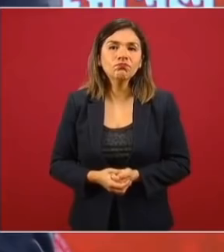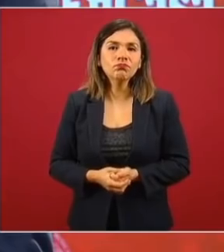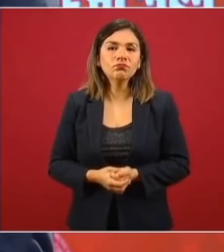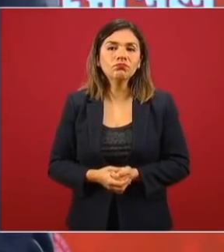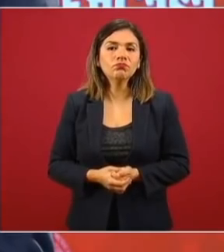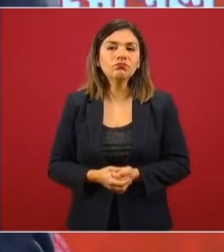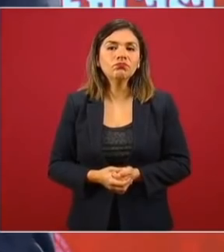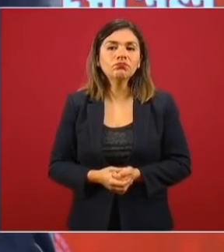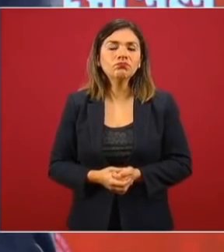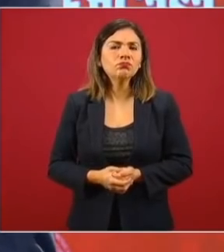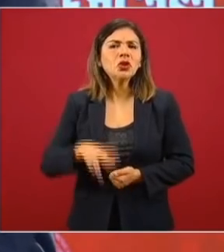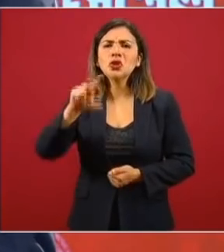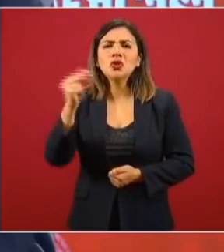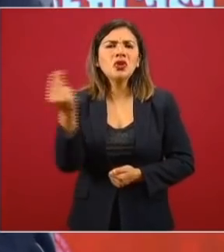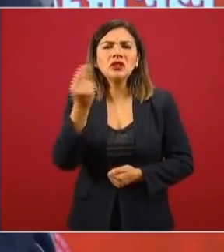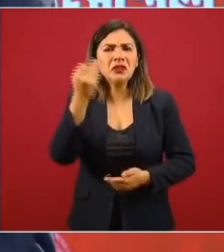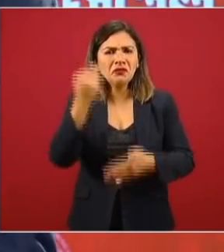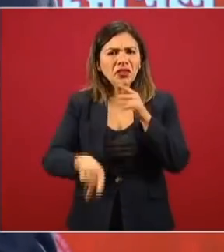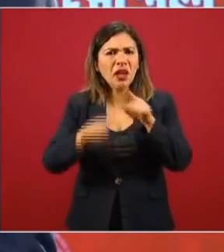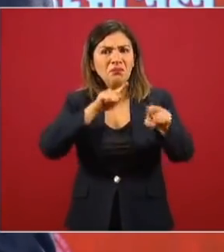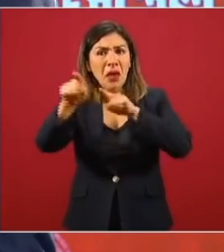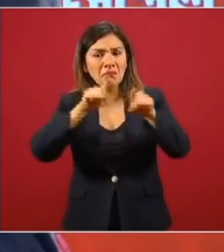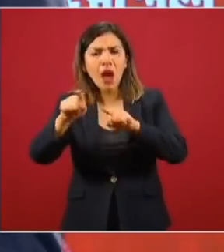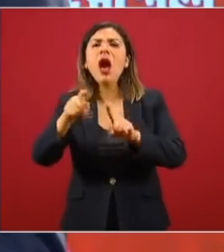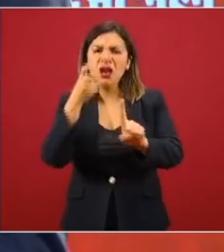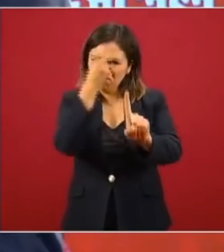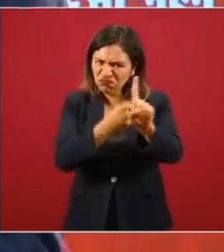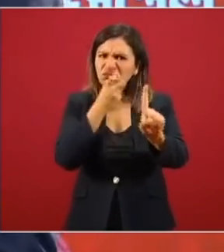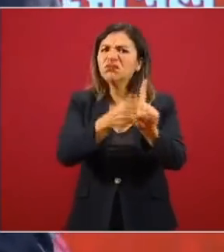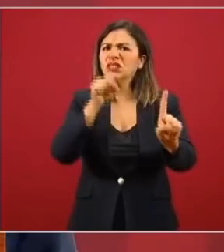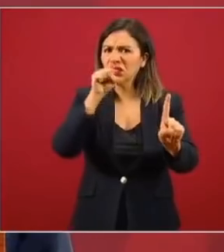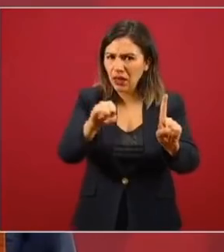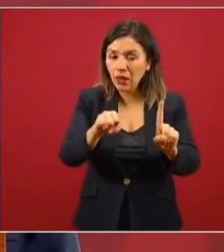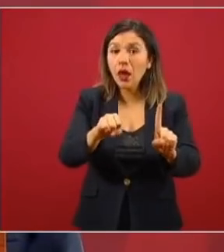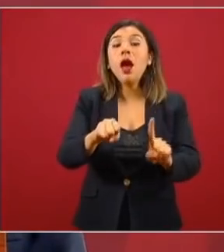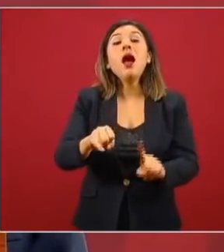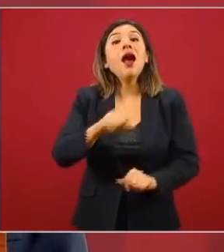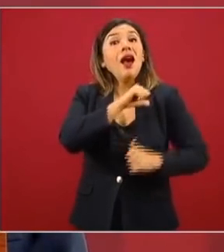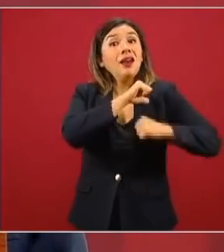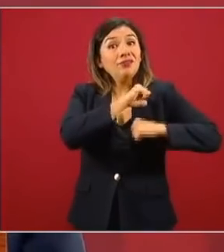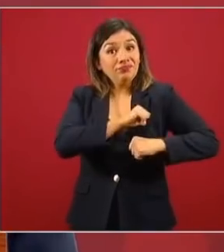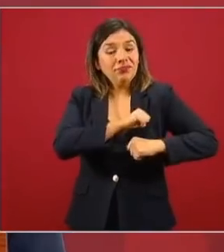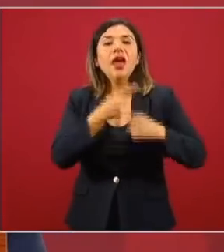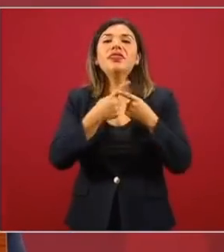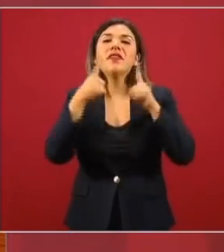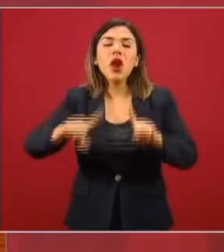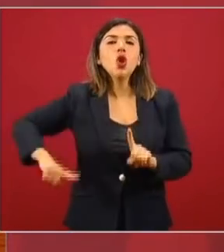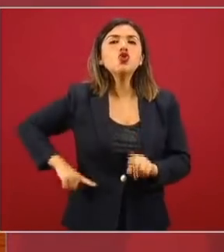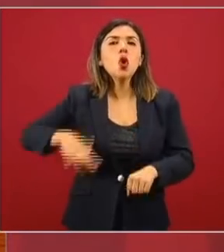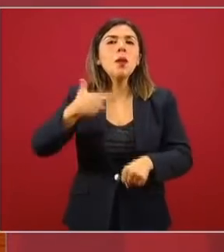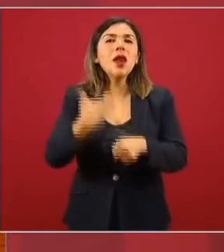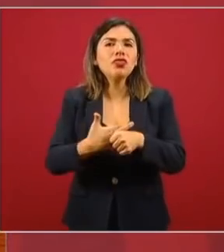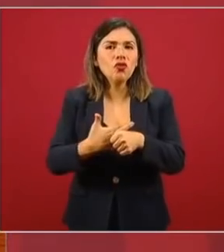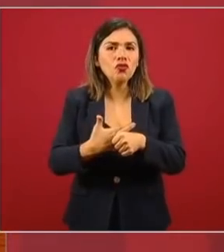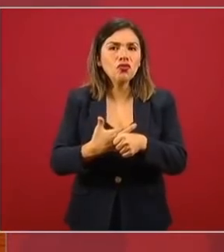no hace falta insultar, pero sí criticar. Ahora, una autoridad es distinto. O sea, un gobernador que